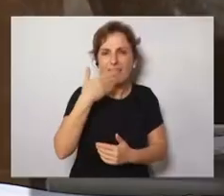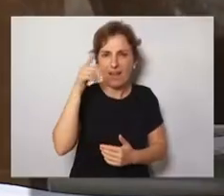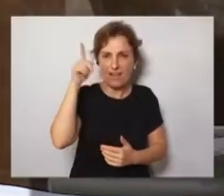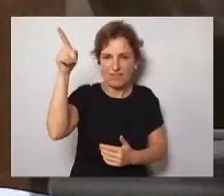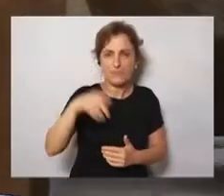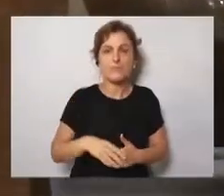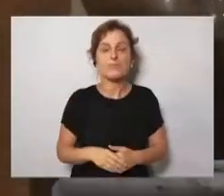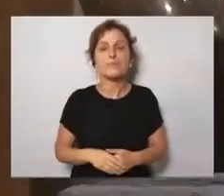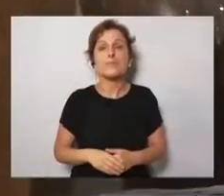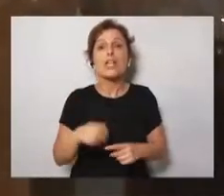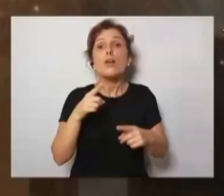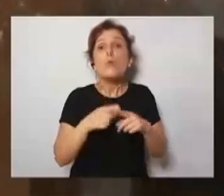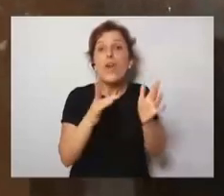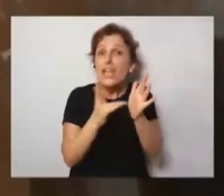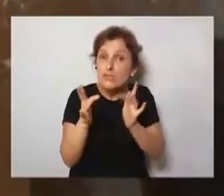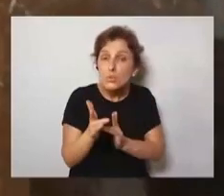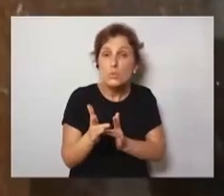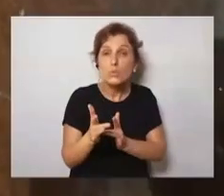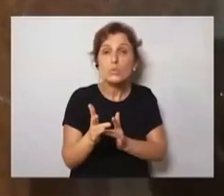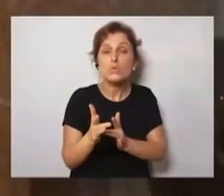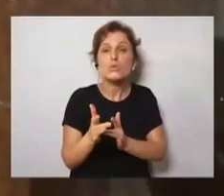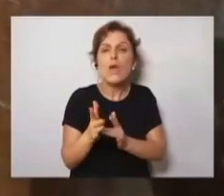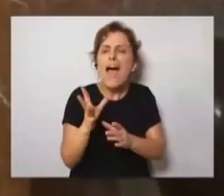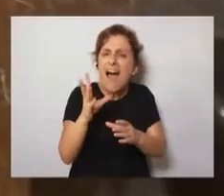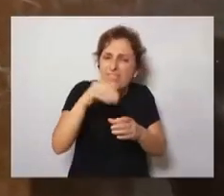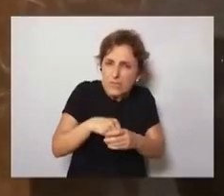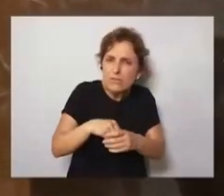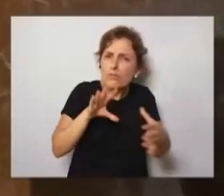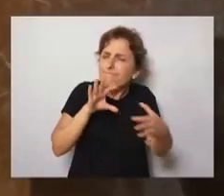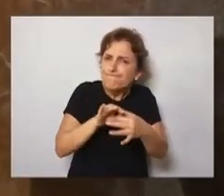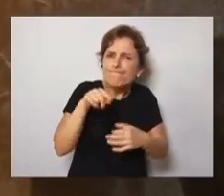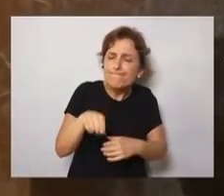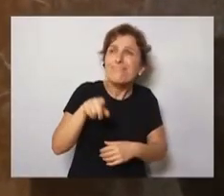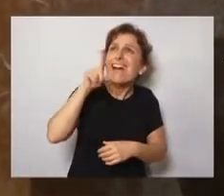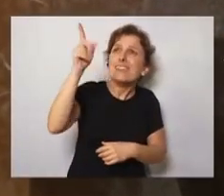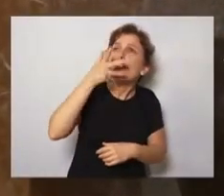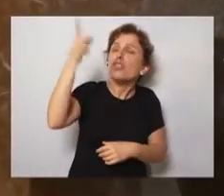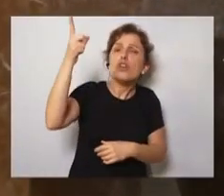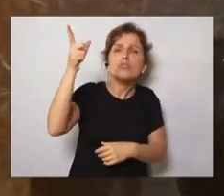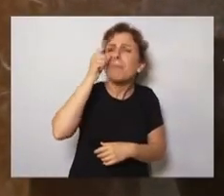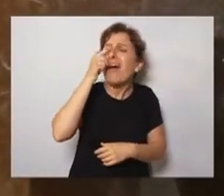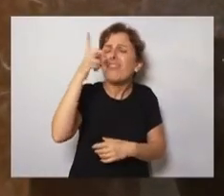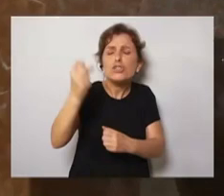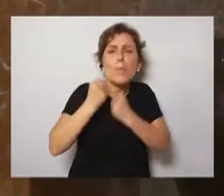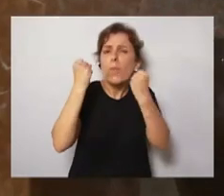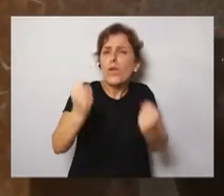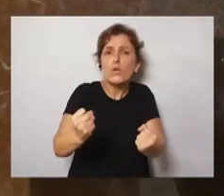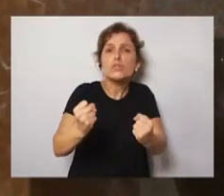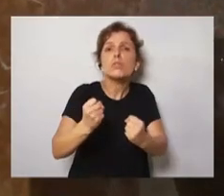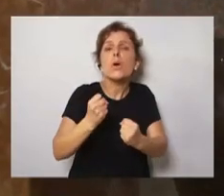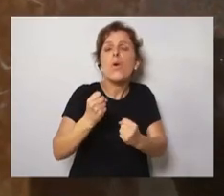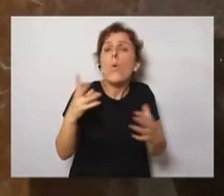por cristo con él y en él a ti dios padre omnipotente en la unidad del espíritu santo